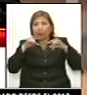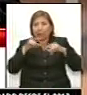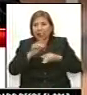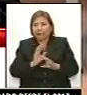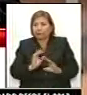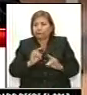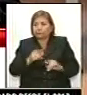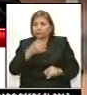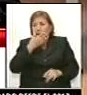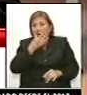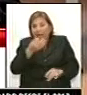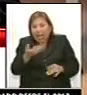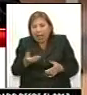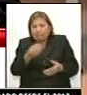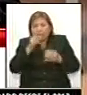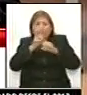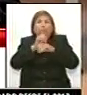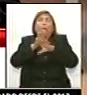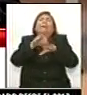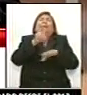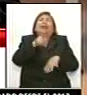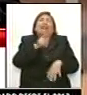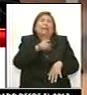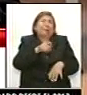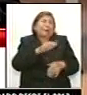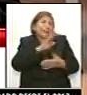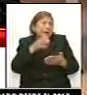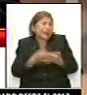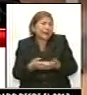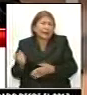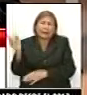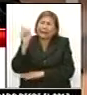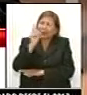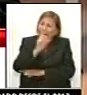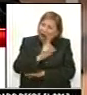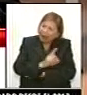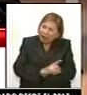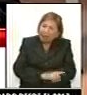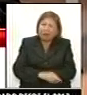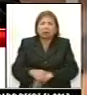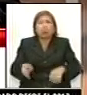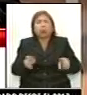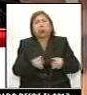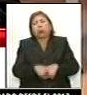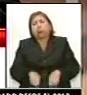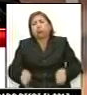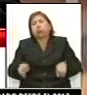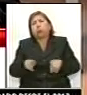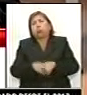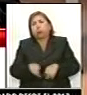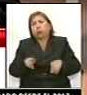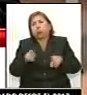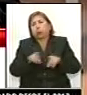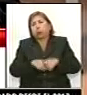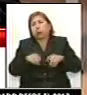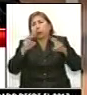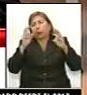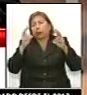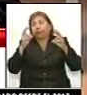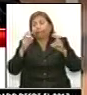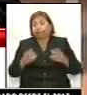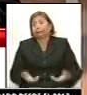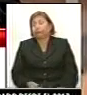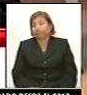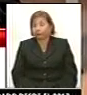una broma, eso reflejaba que tú eras así. Todo el día estábamos con ese tema. Y ahí, en la experiencia